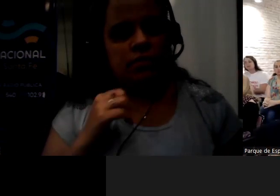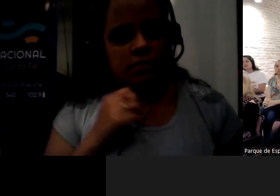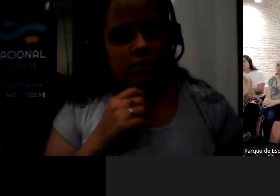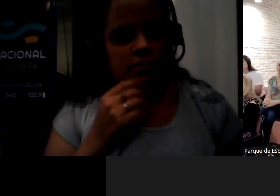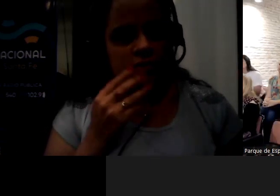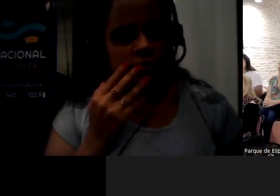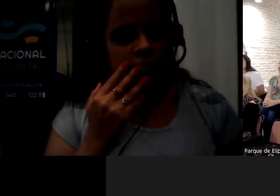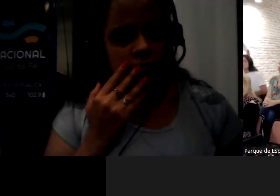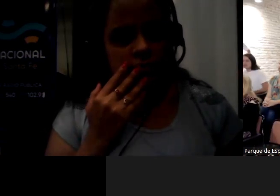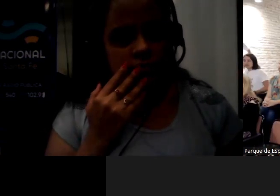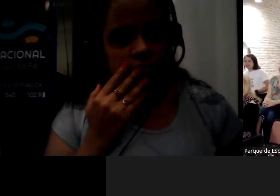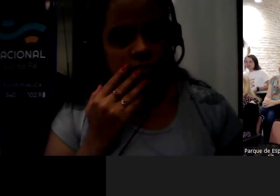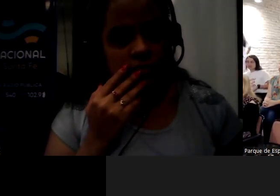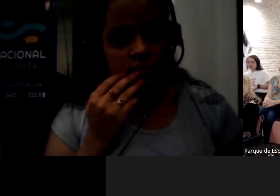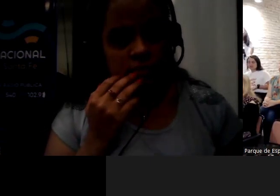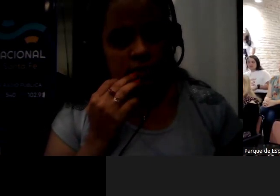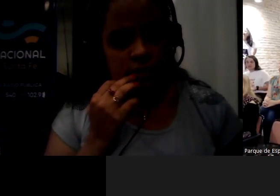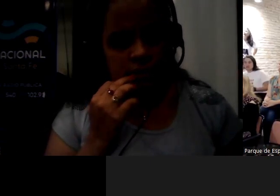quiere